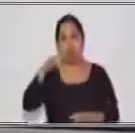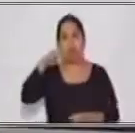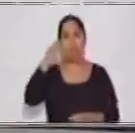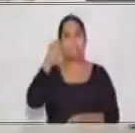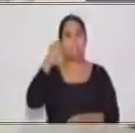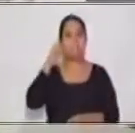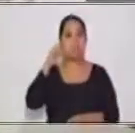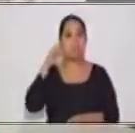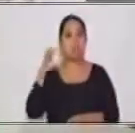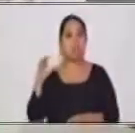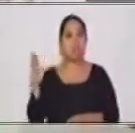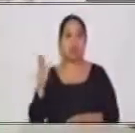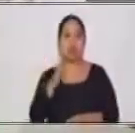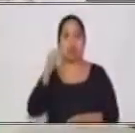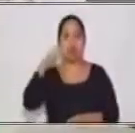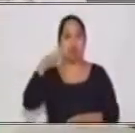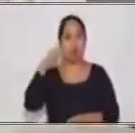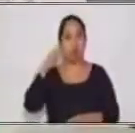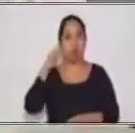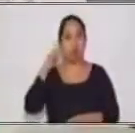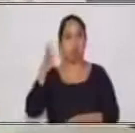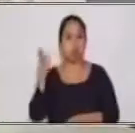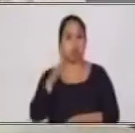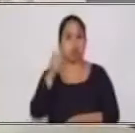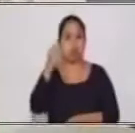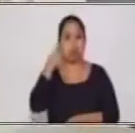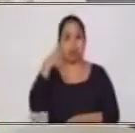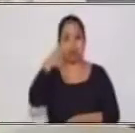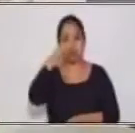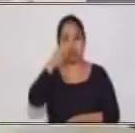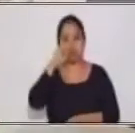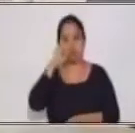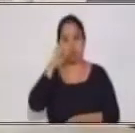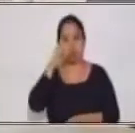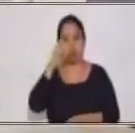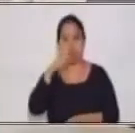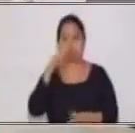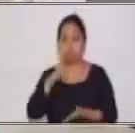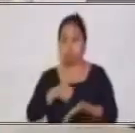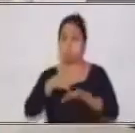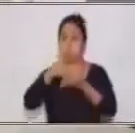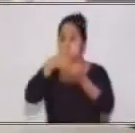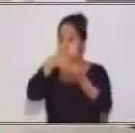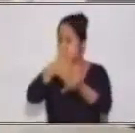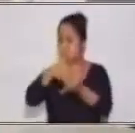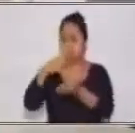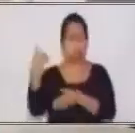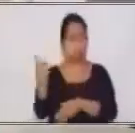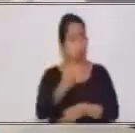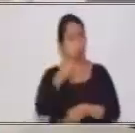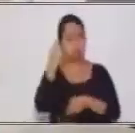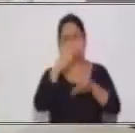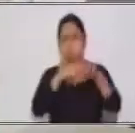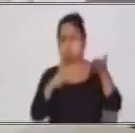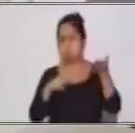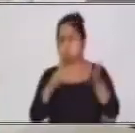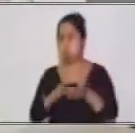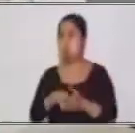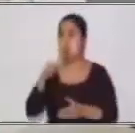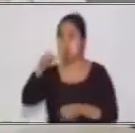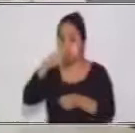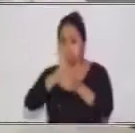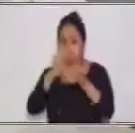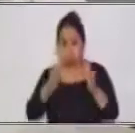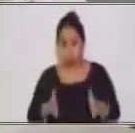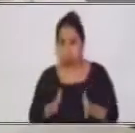un orgullo poder saber que tenemos un Premio Nobel gracias a toda la escritura, a todas las obras de Miguel Ángel Asturias, que